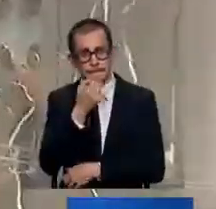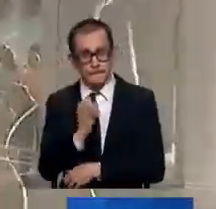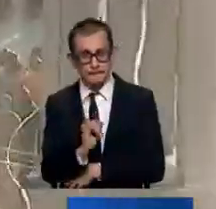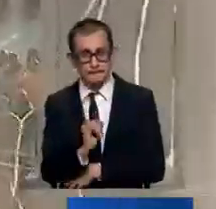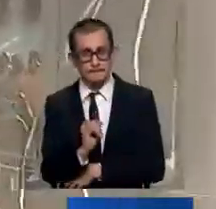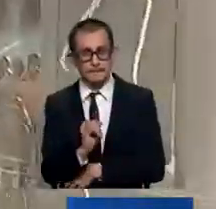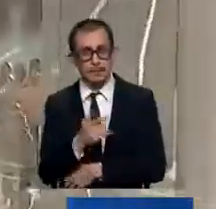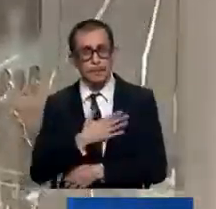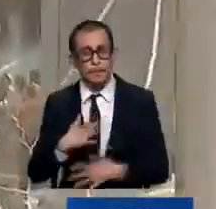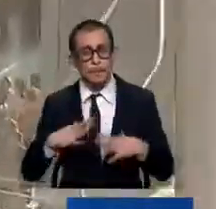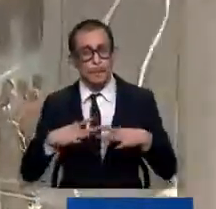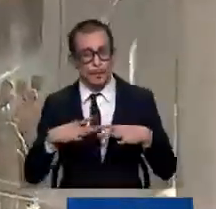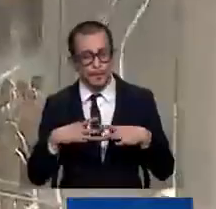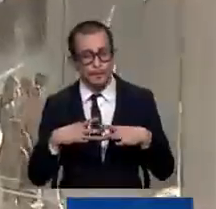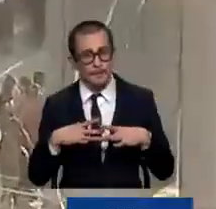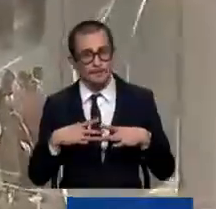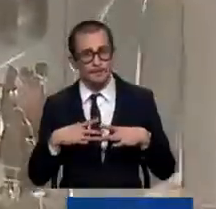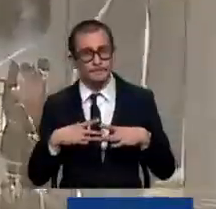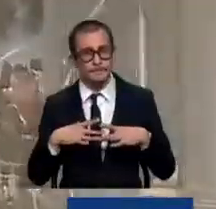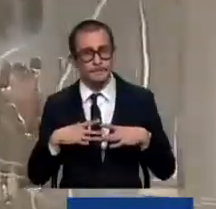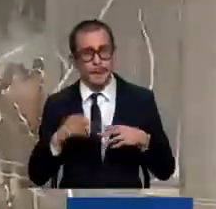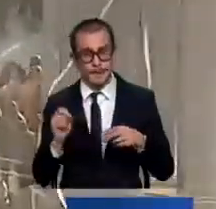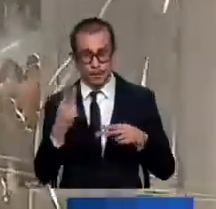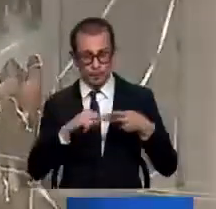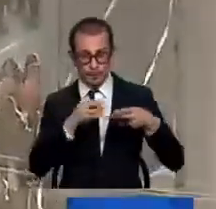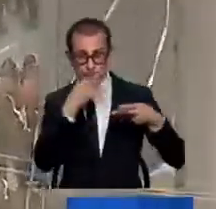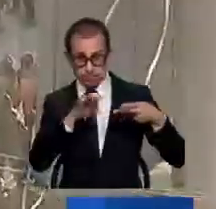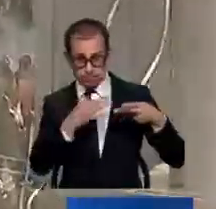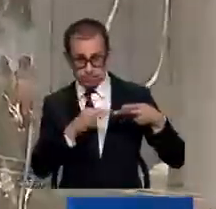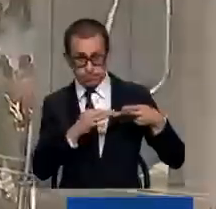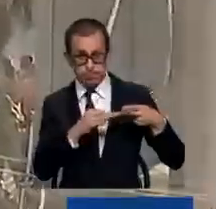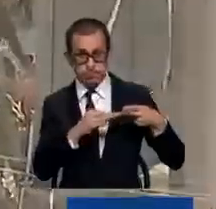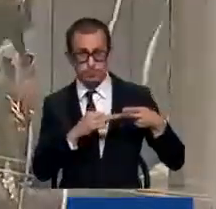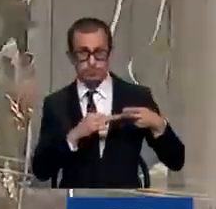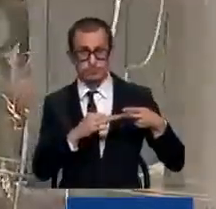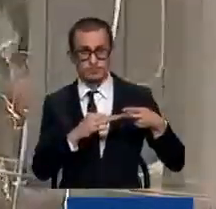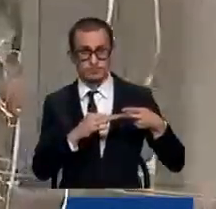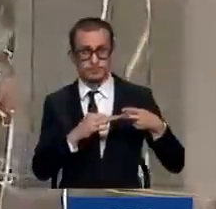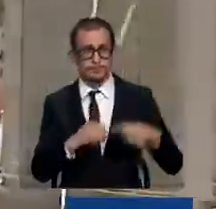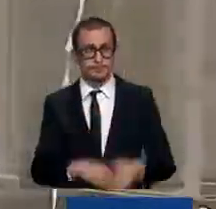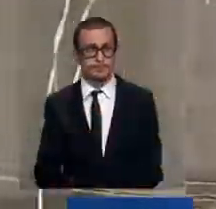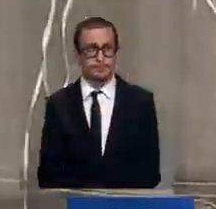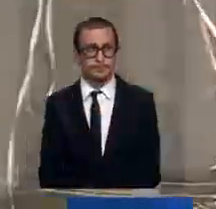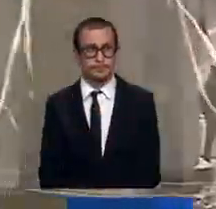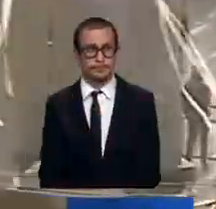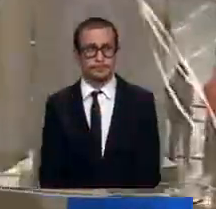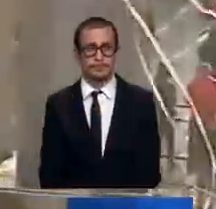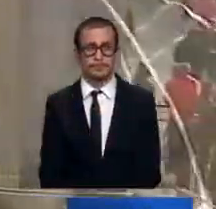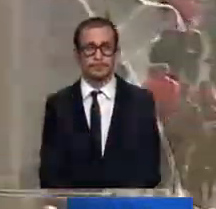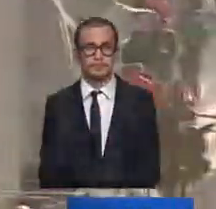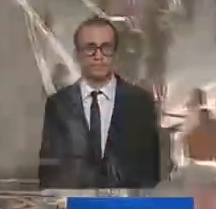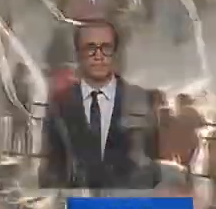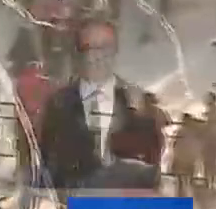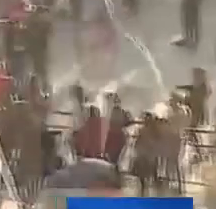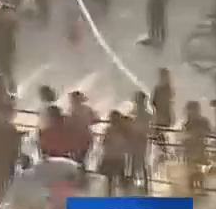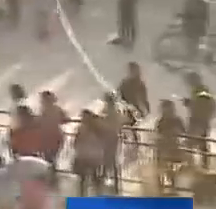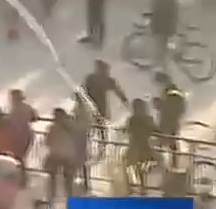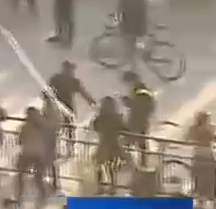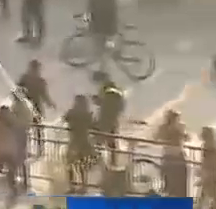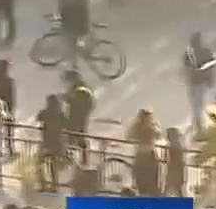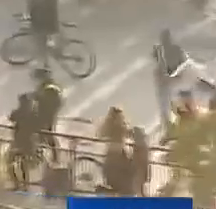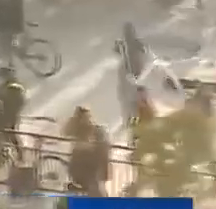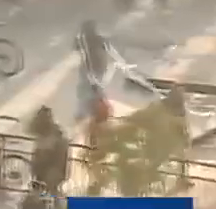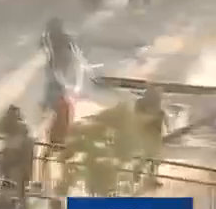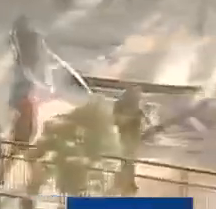que sí, que me alegra escuchar la segunda parte, porque lo primero lo hemos escuchado demasiado. Si el presidente ha escuchado con humildad, yo creo que